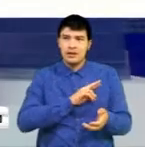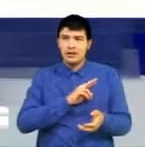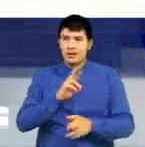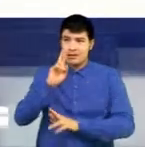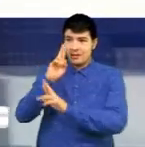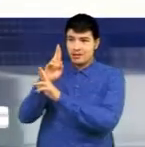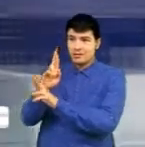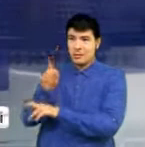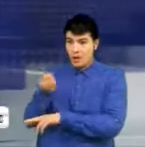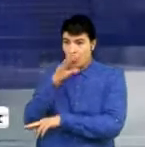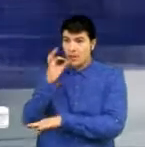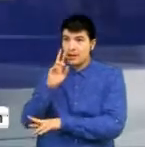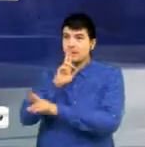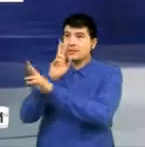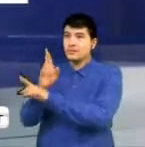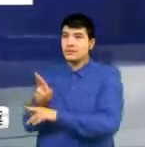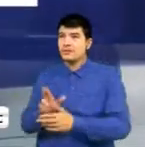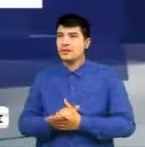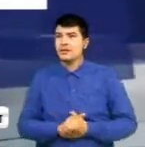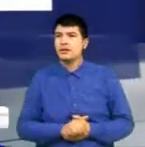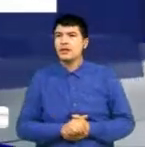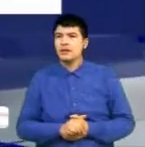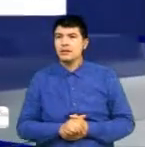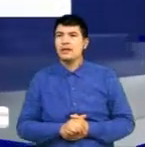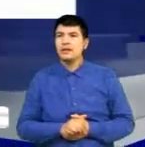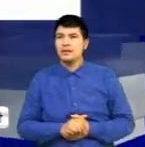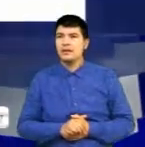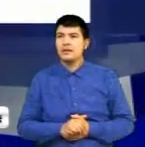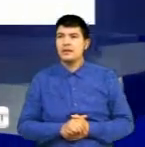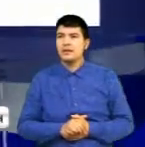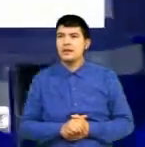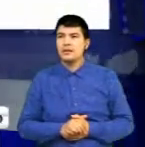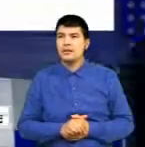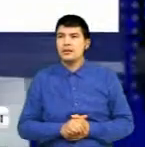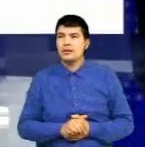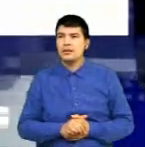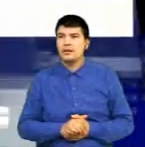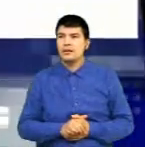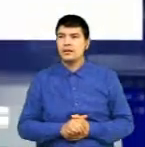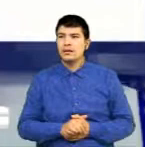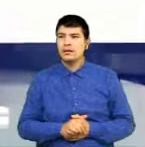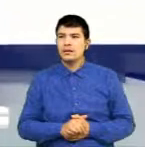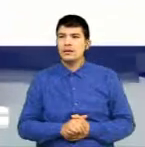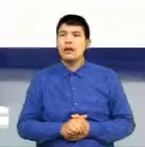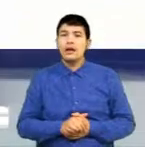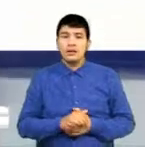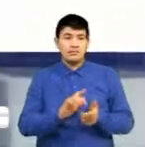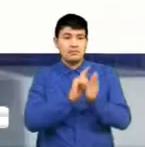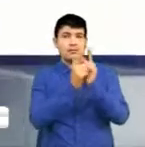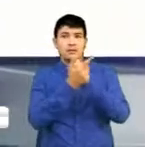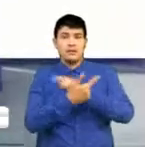le responde, en esto han convertido el Tro, para nuestra ciudad, ser vocera de